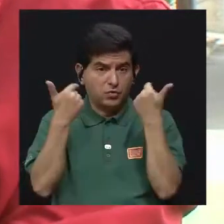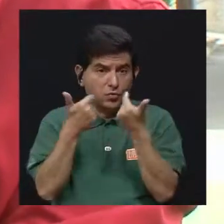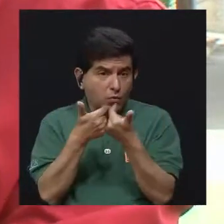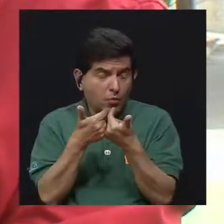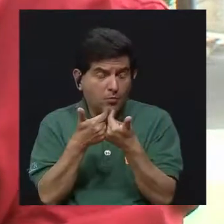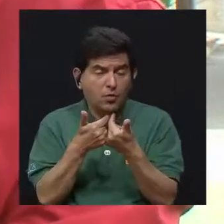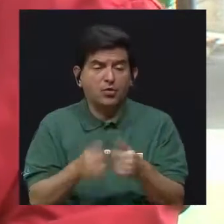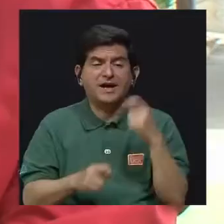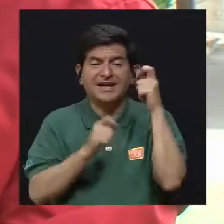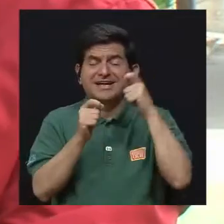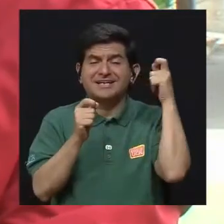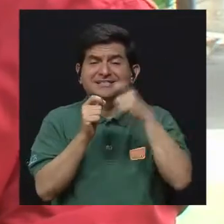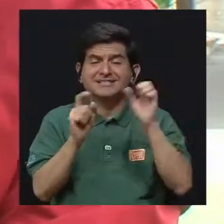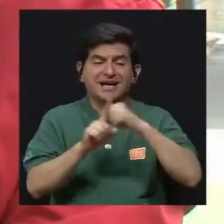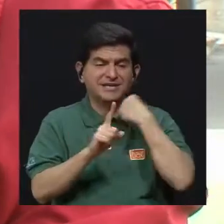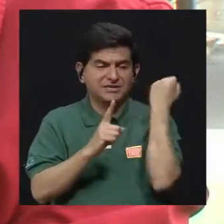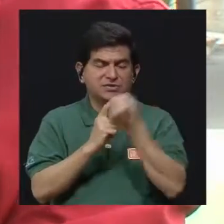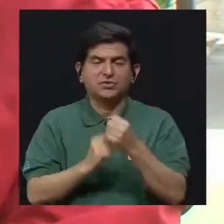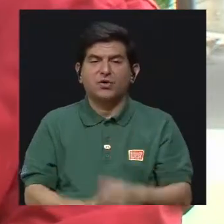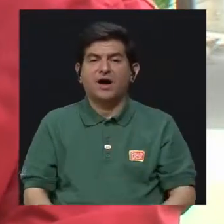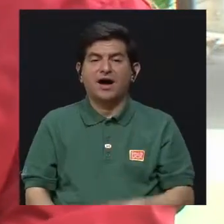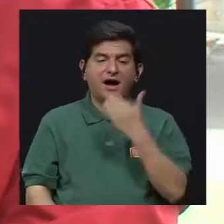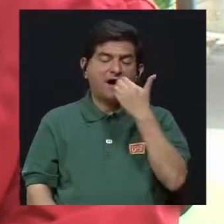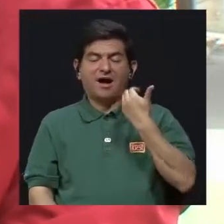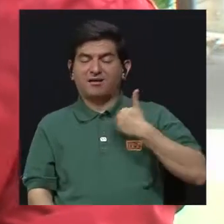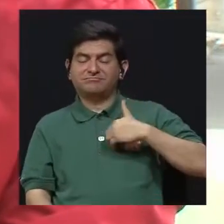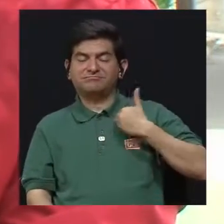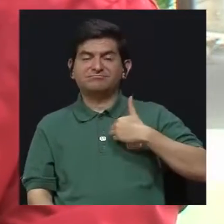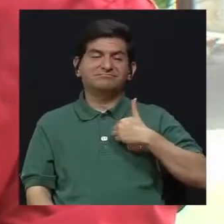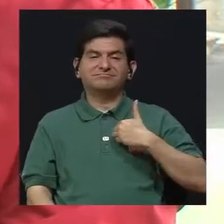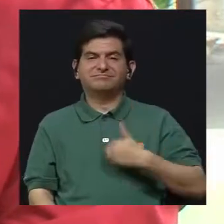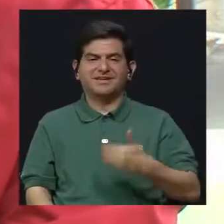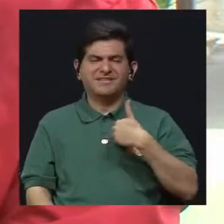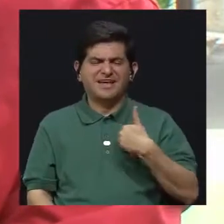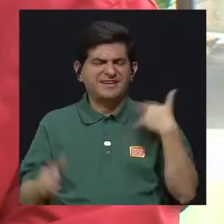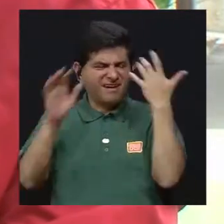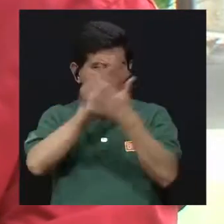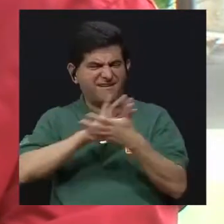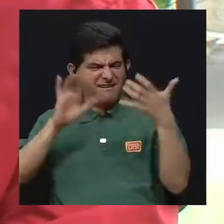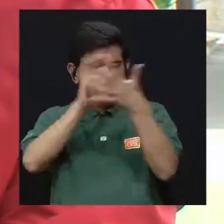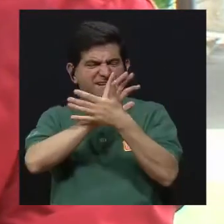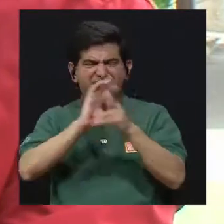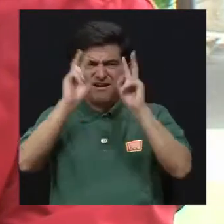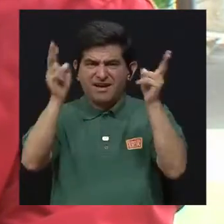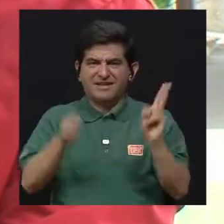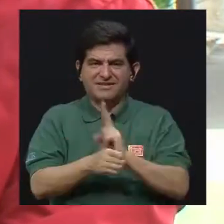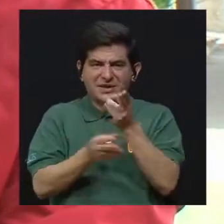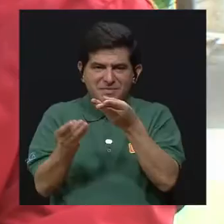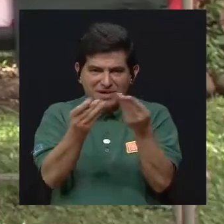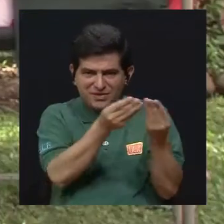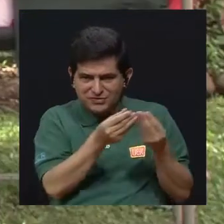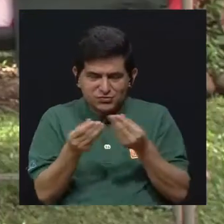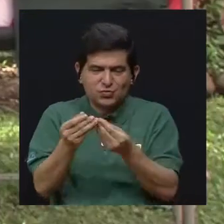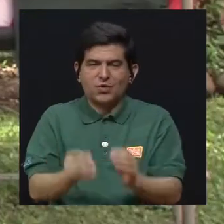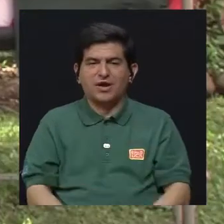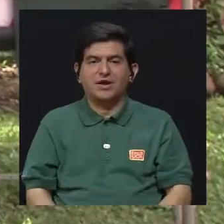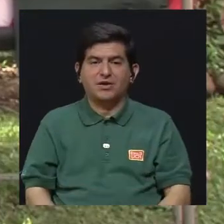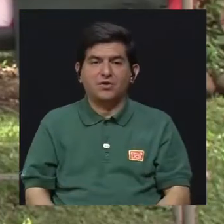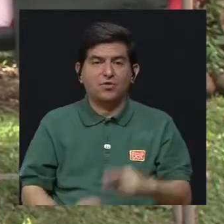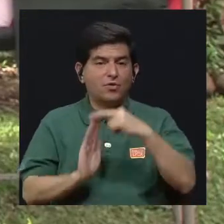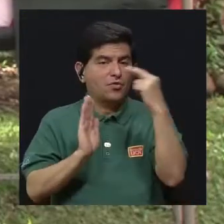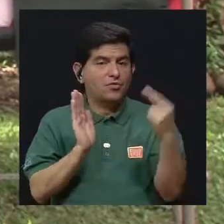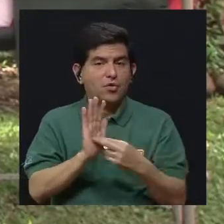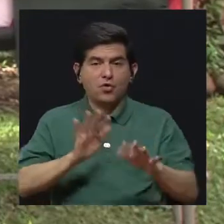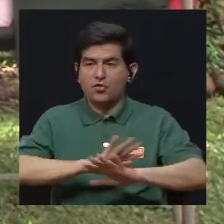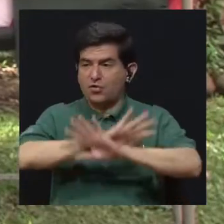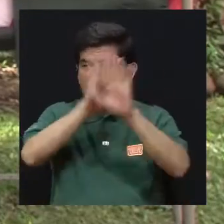un sector específico de la sociedad que se ve privilegiado de que haya caos en el tema del uso del suelo, de que no se pongan